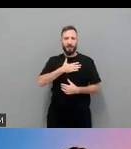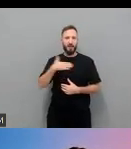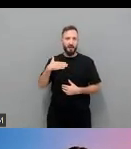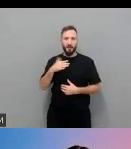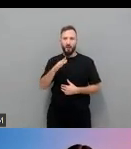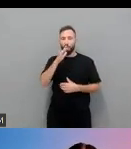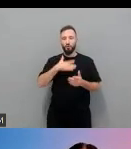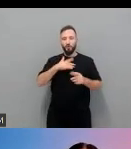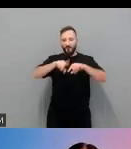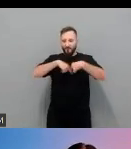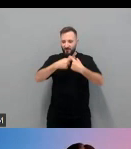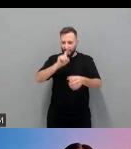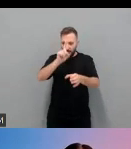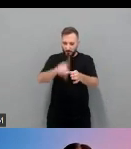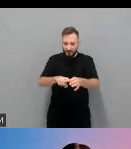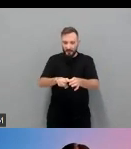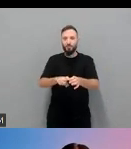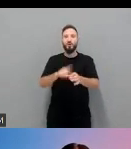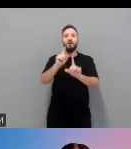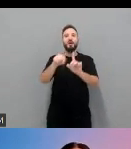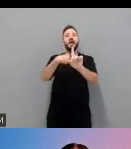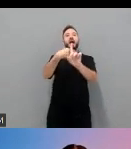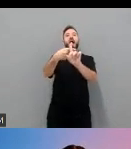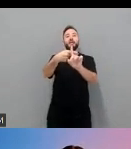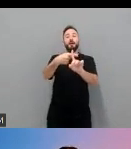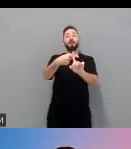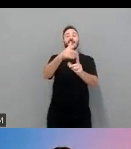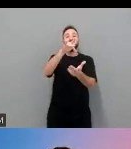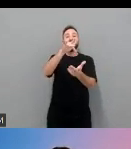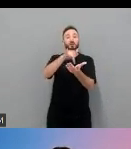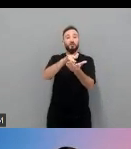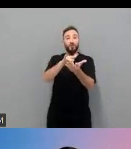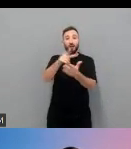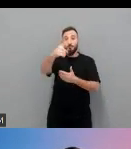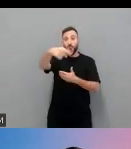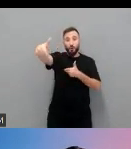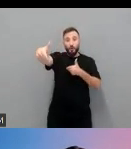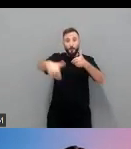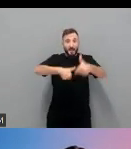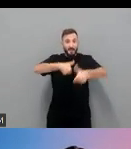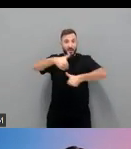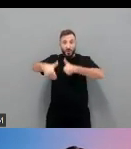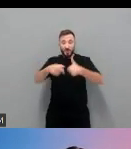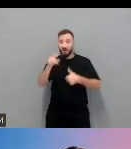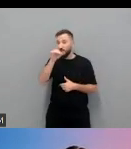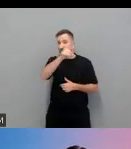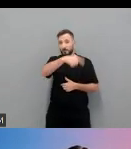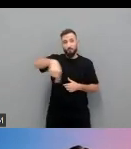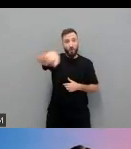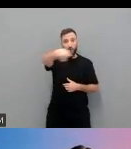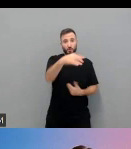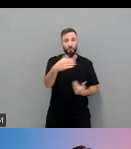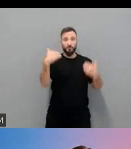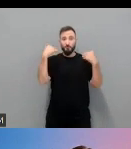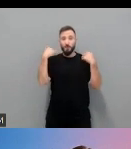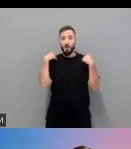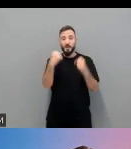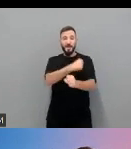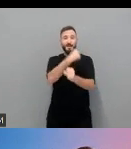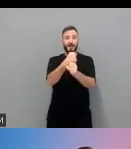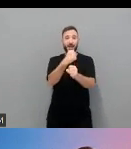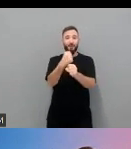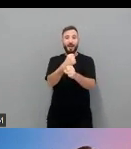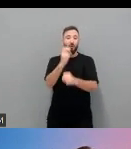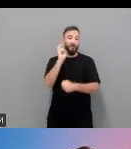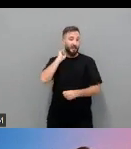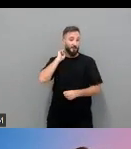familia, porque además quienes demandáis todo esto sois vosotros. Los trabajadores de ASPACE